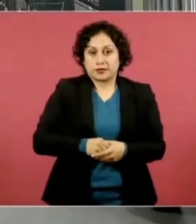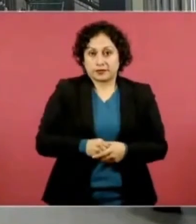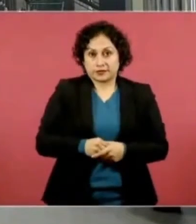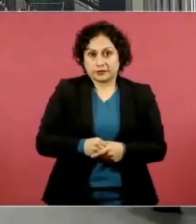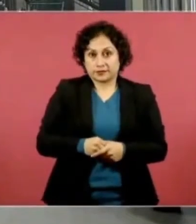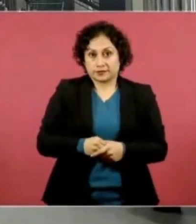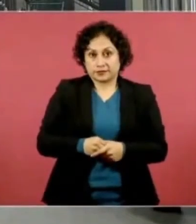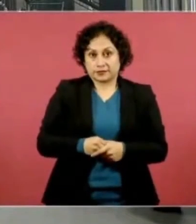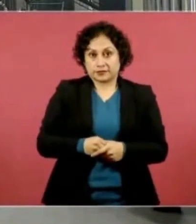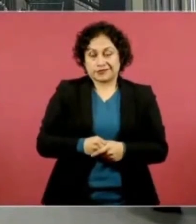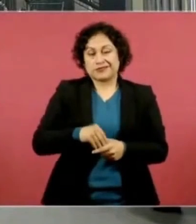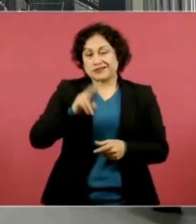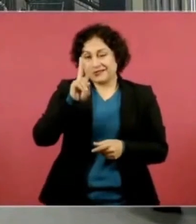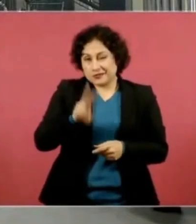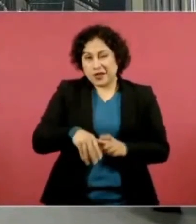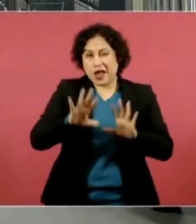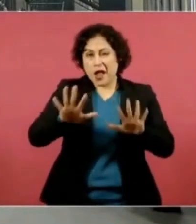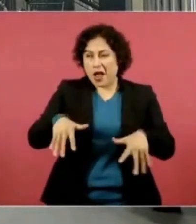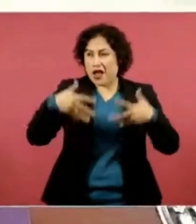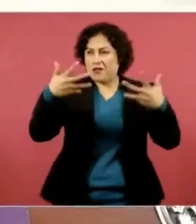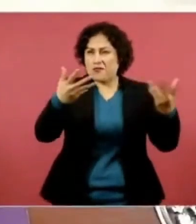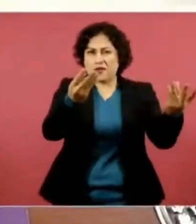son como buitres.